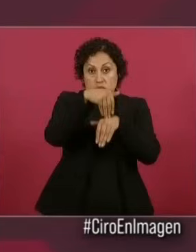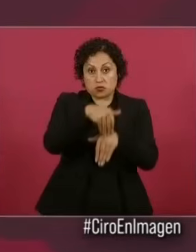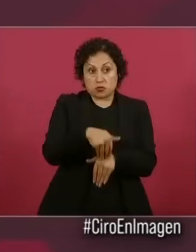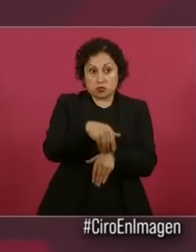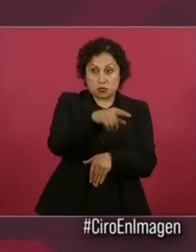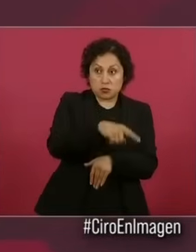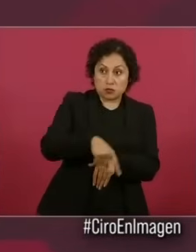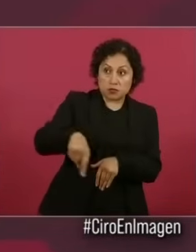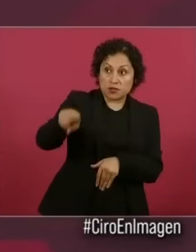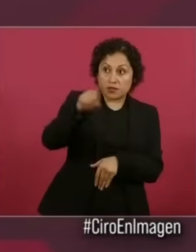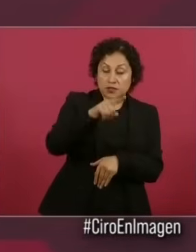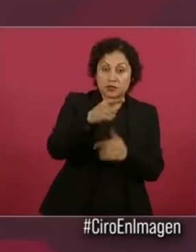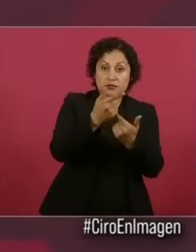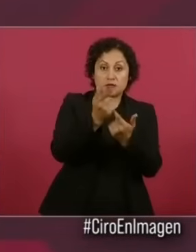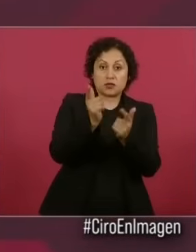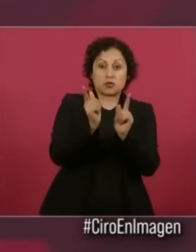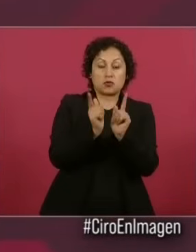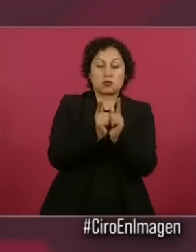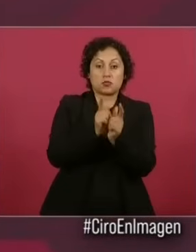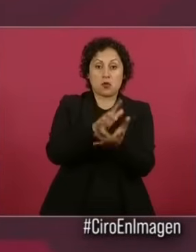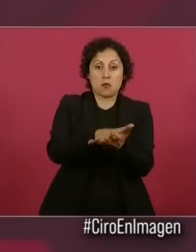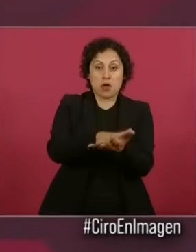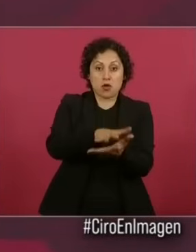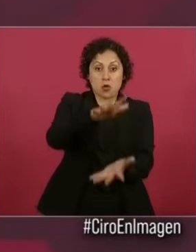en Argentina.